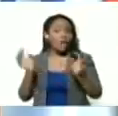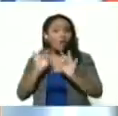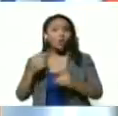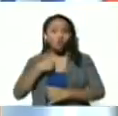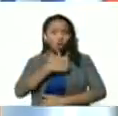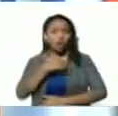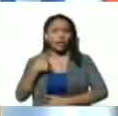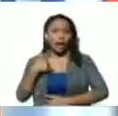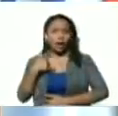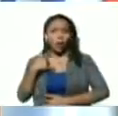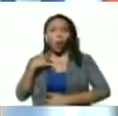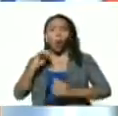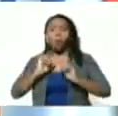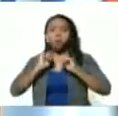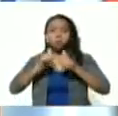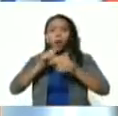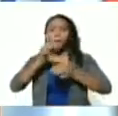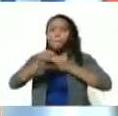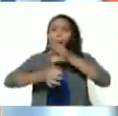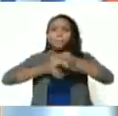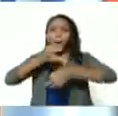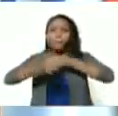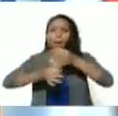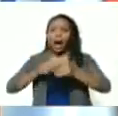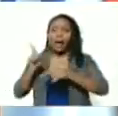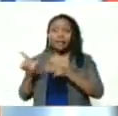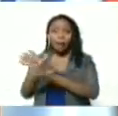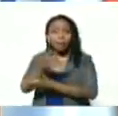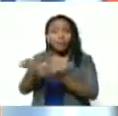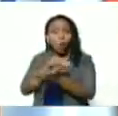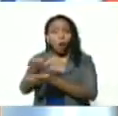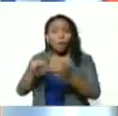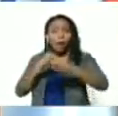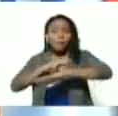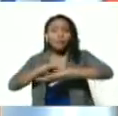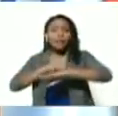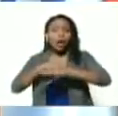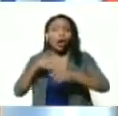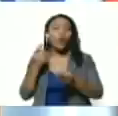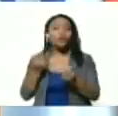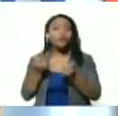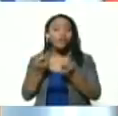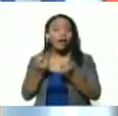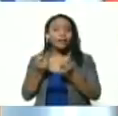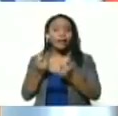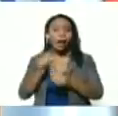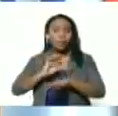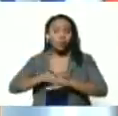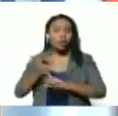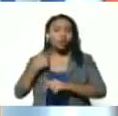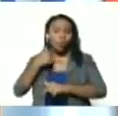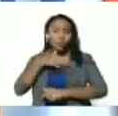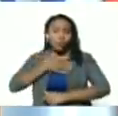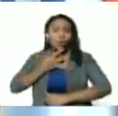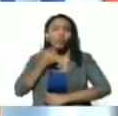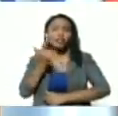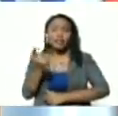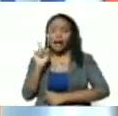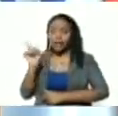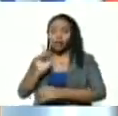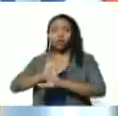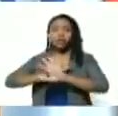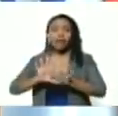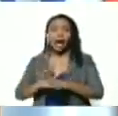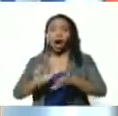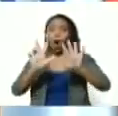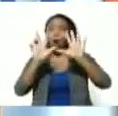este caso de Ministerio de Finanzas, en donde puedo reseñar que han sido ya detenidos